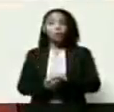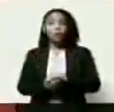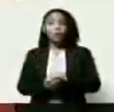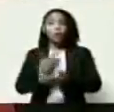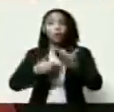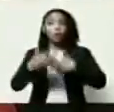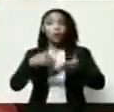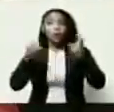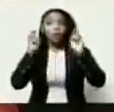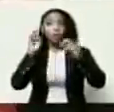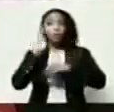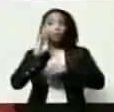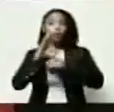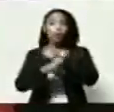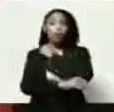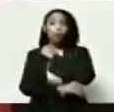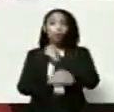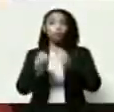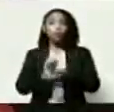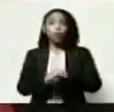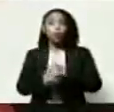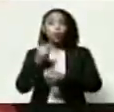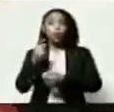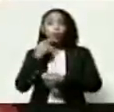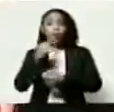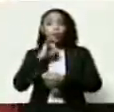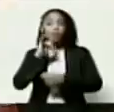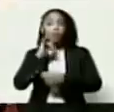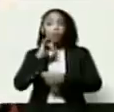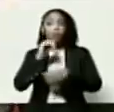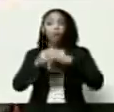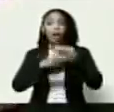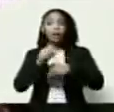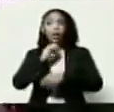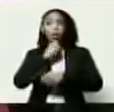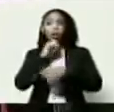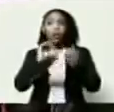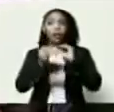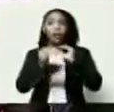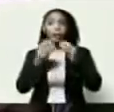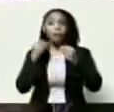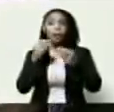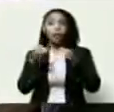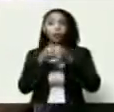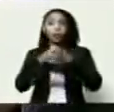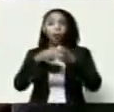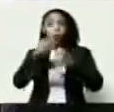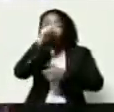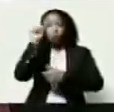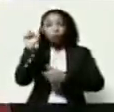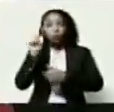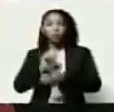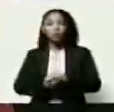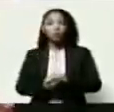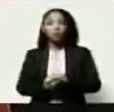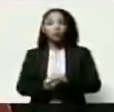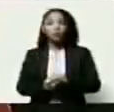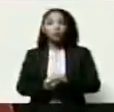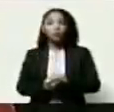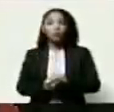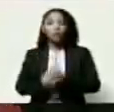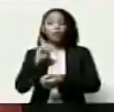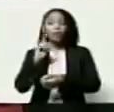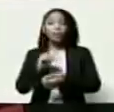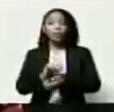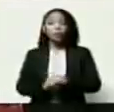relacionado con la corrupción y el burocratismo. Usted ha anunciado, van a crear un código de ética para el Partido Socialista Unido de Venezuela. Y